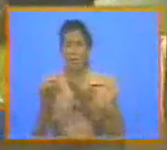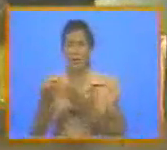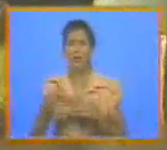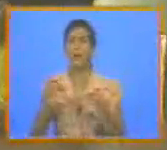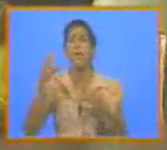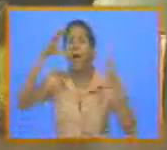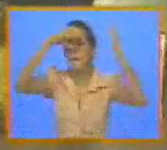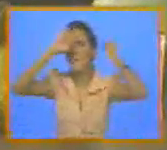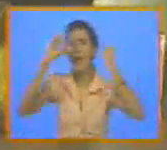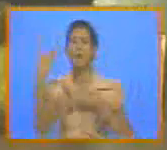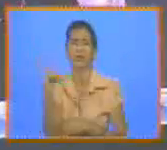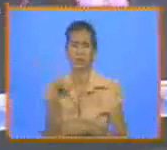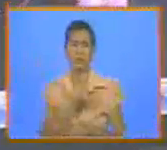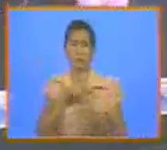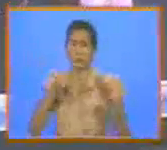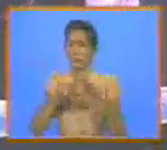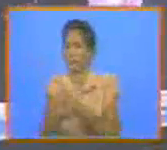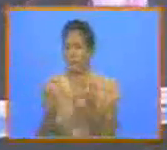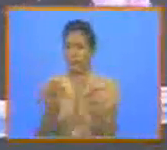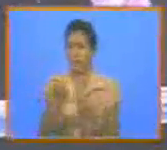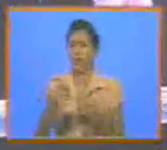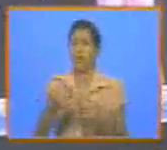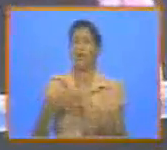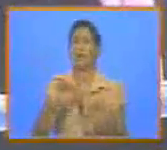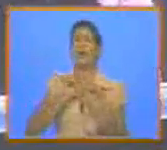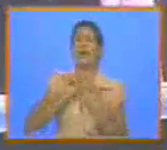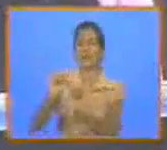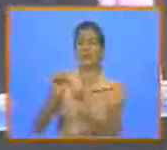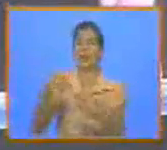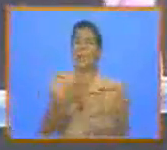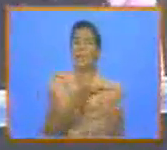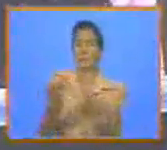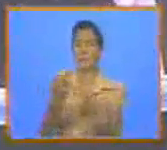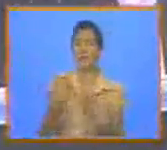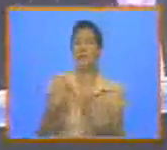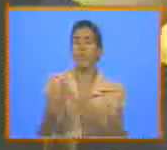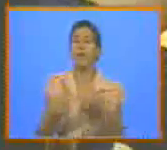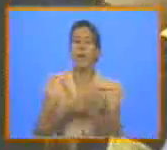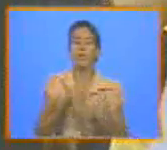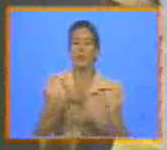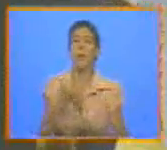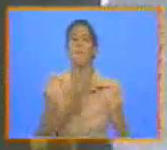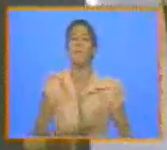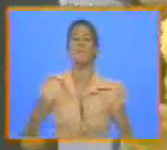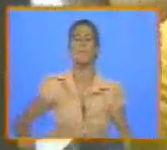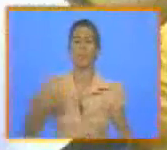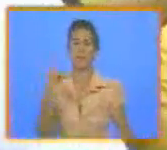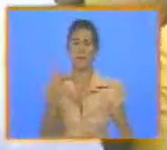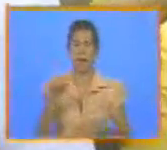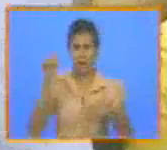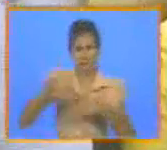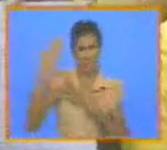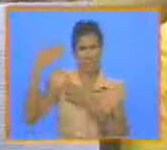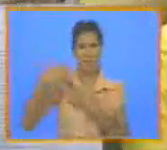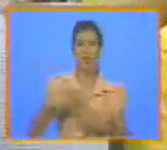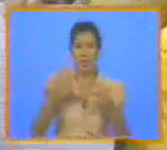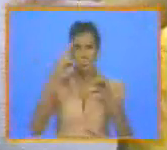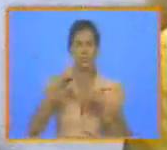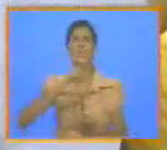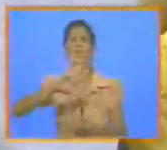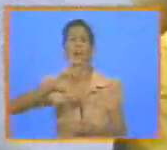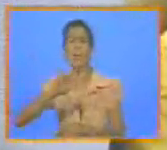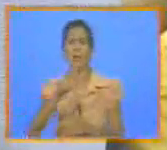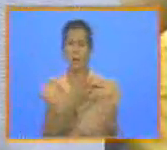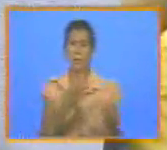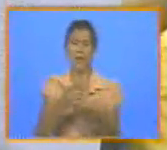la embajada de Bolivia cuando acudieron al lugar para rechazar la invitación hecha al presidente Evo Morales como orador de orden de la sesión solemne del 5